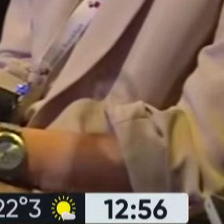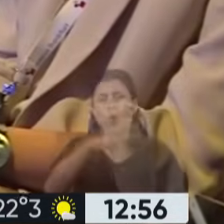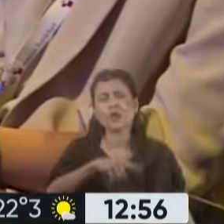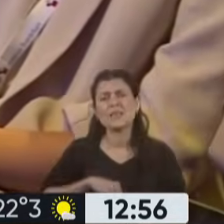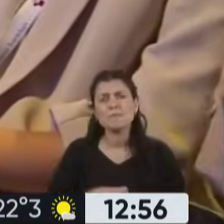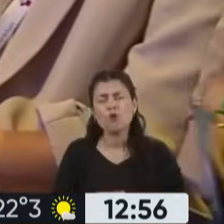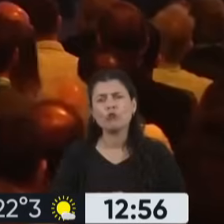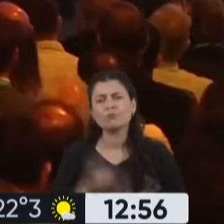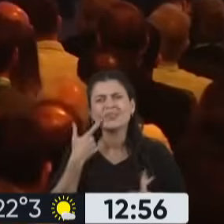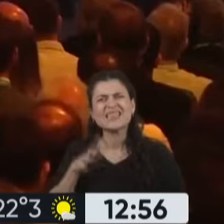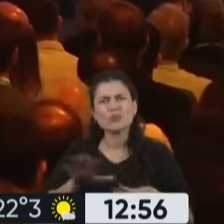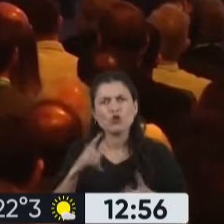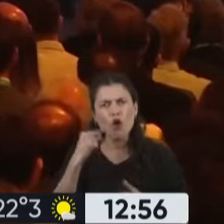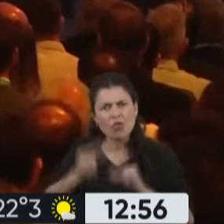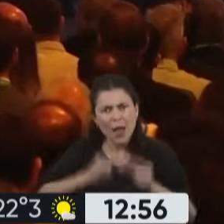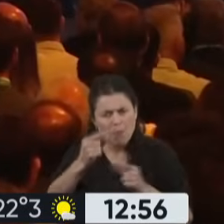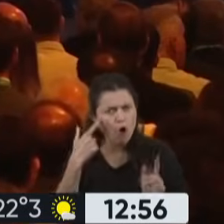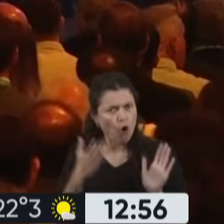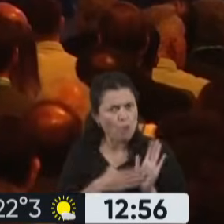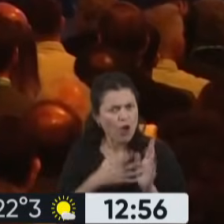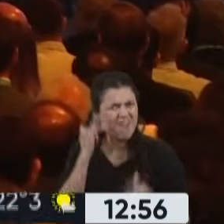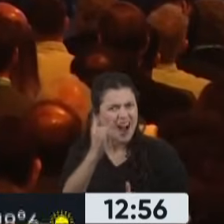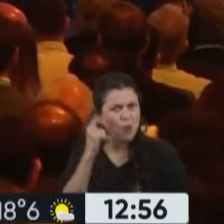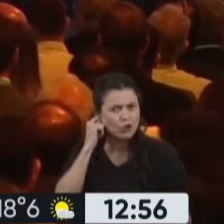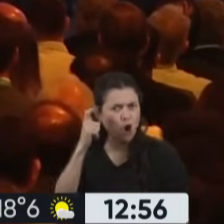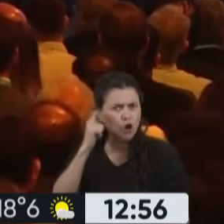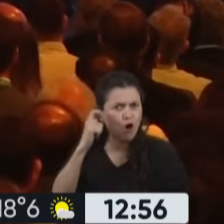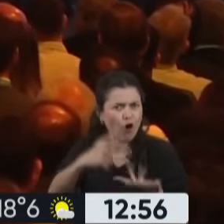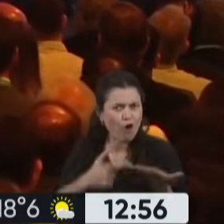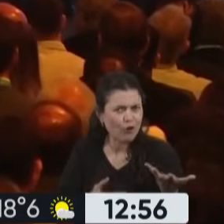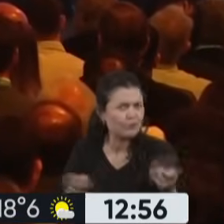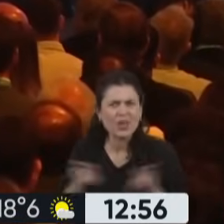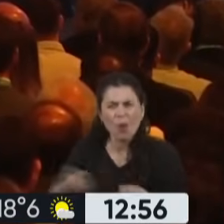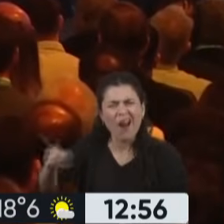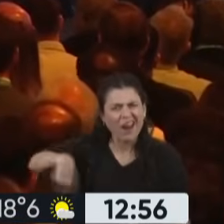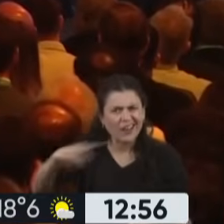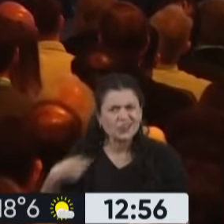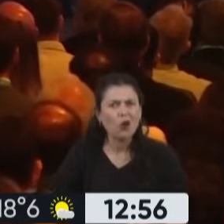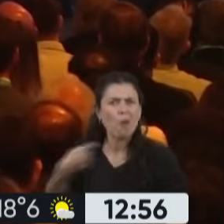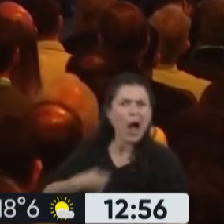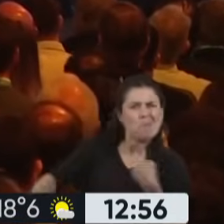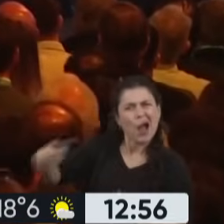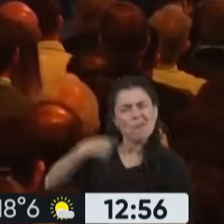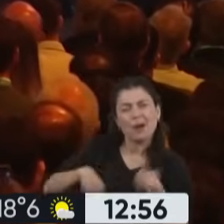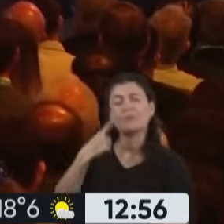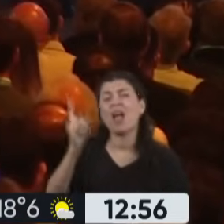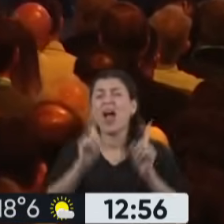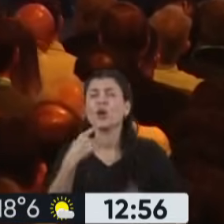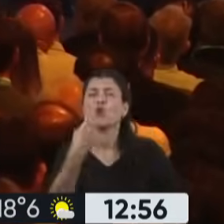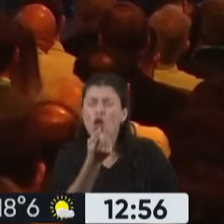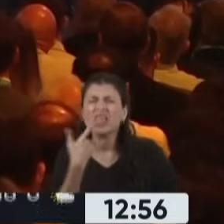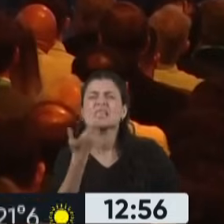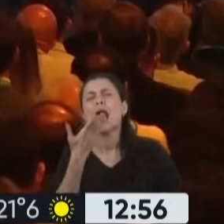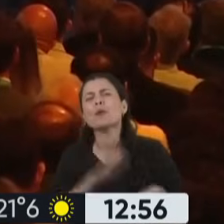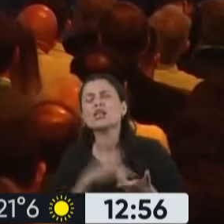Finalmente, ante tantos logros, siempre algo tenían que criticar, y empezaron, digamos, los sanateros del tipo de cambio